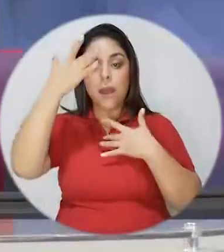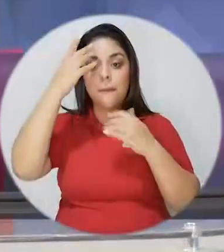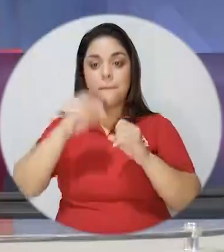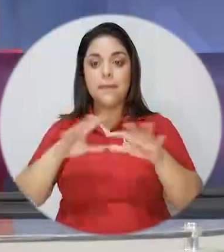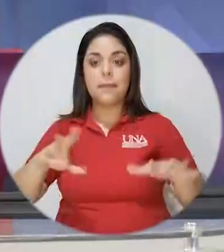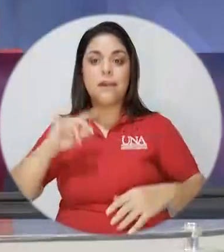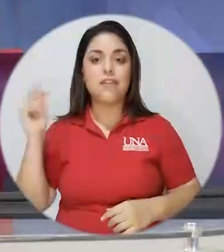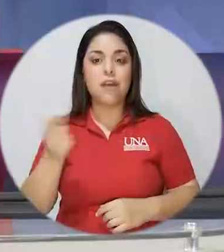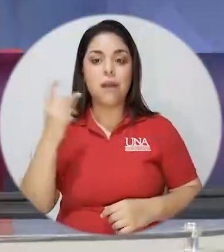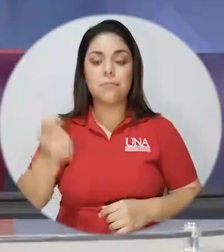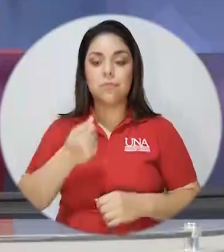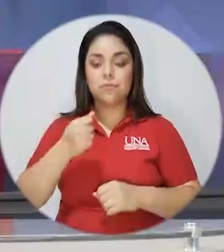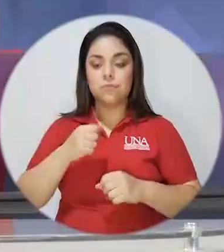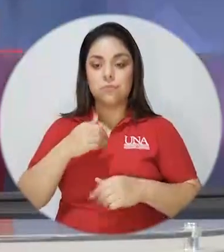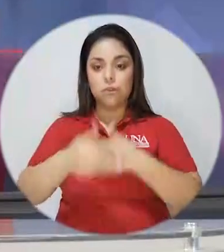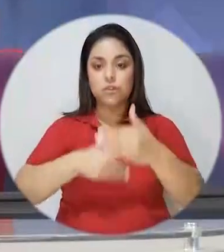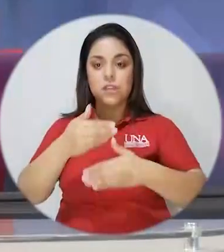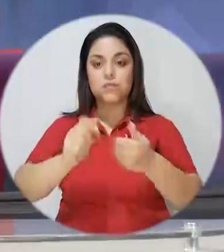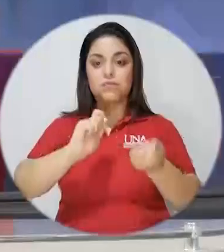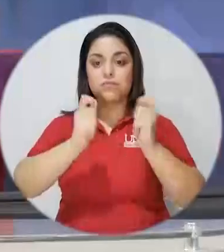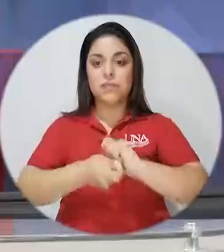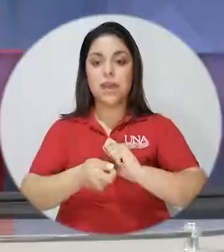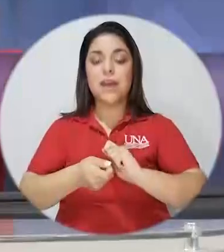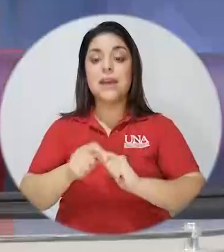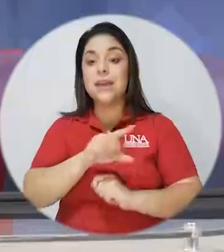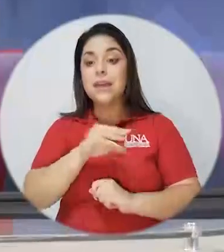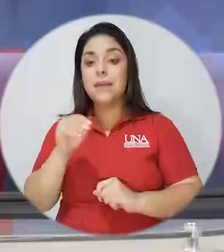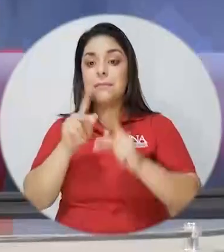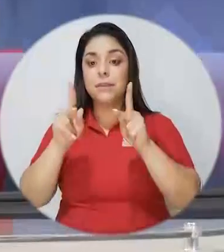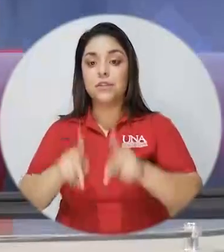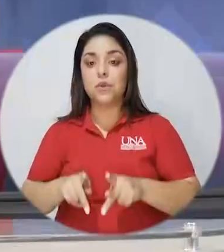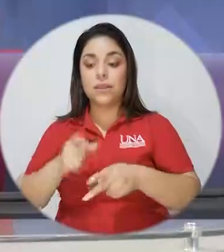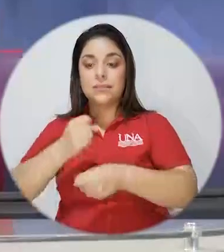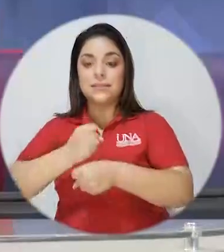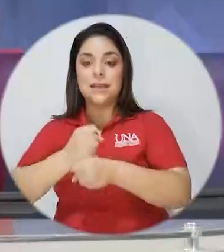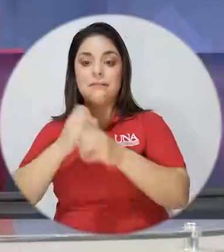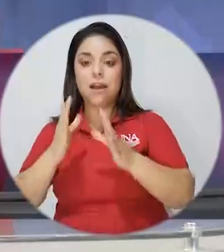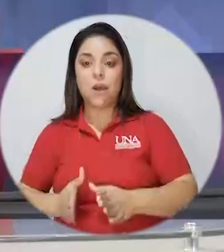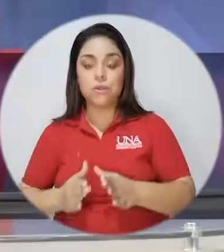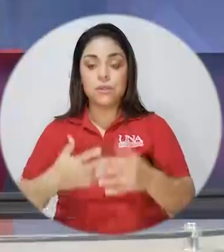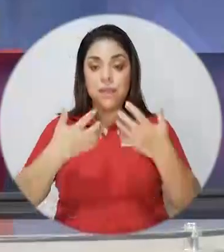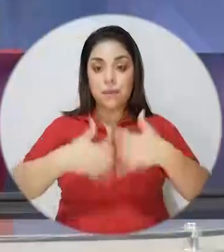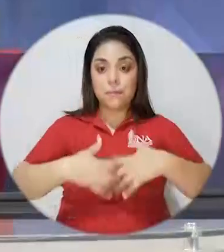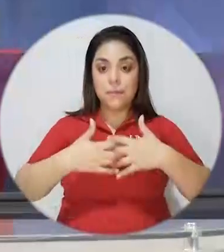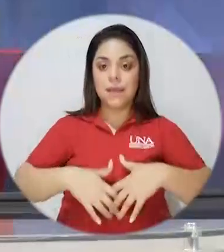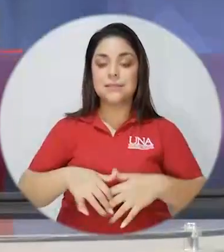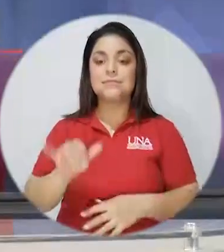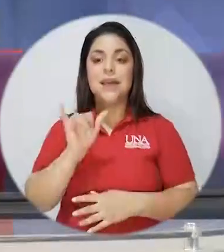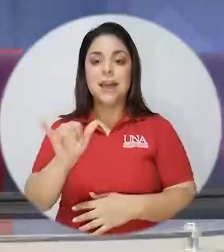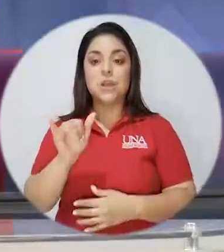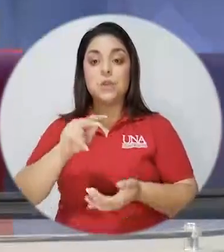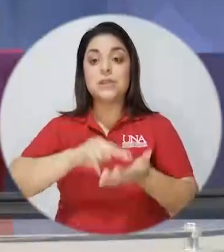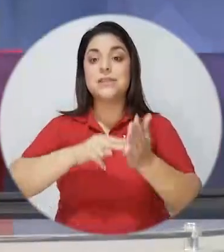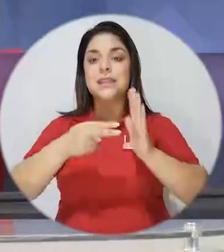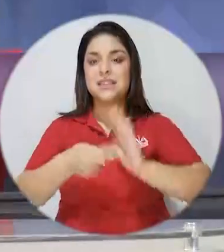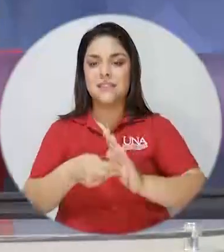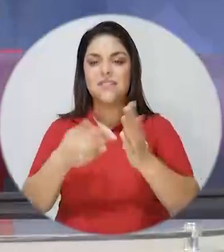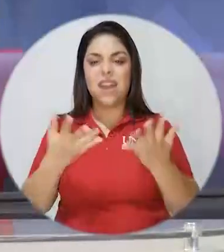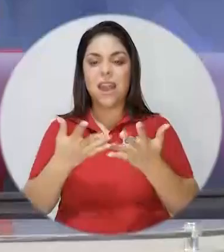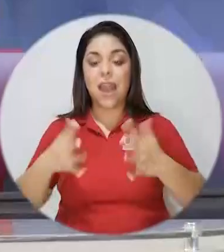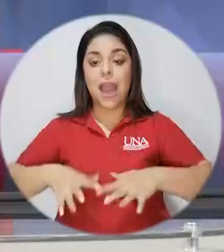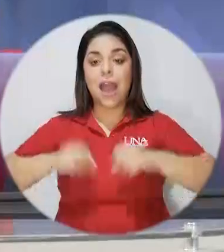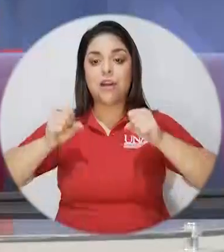los procesos y tanto para las personas teletrabajadoras como para las empresas esto significó